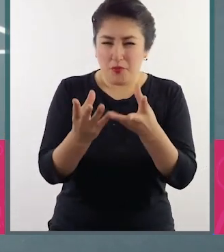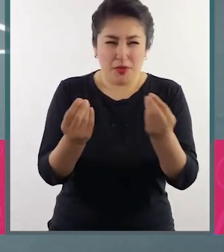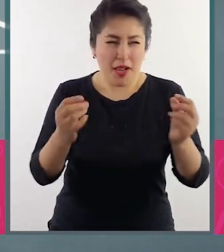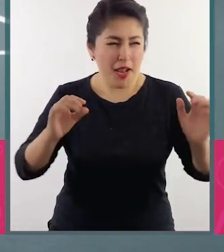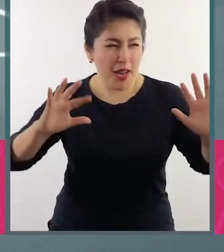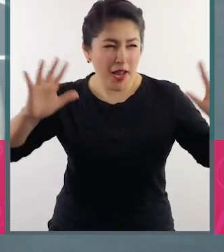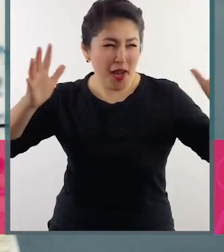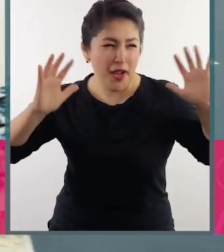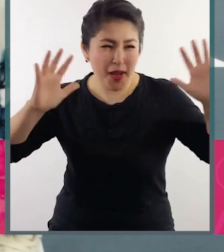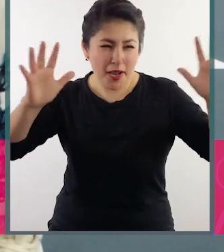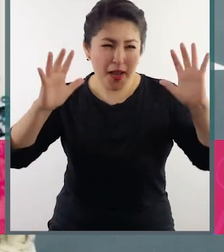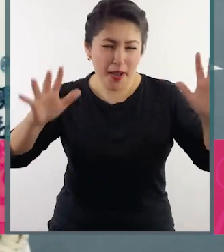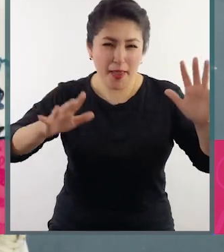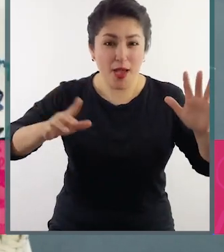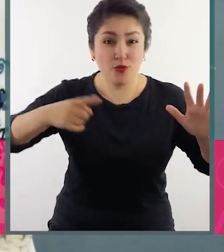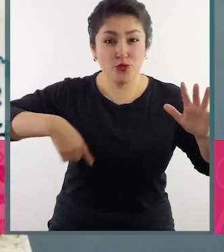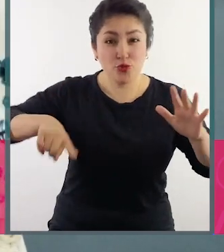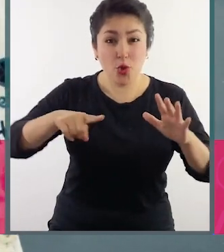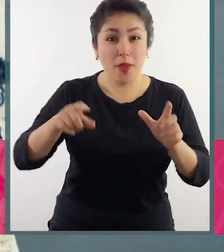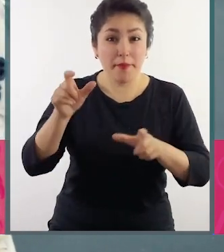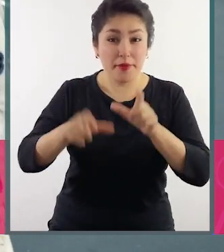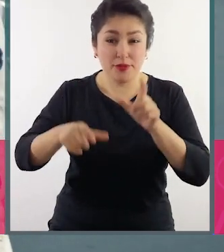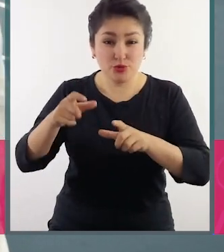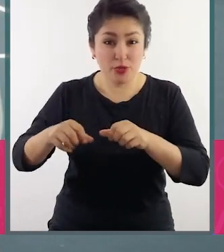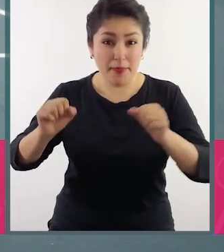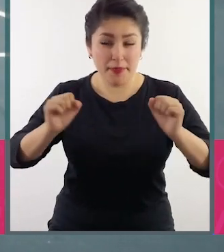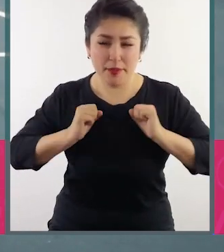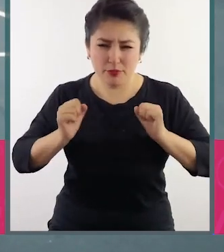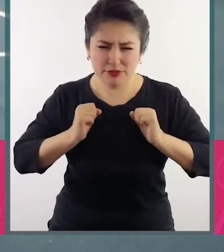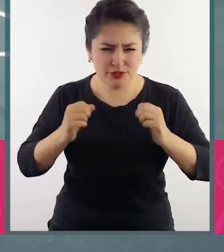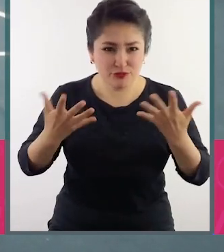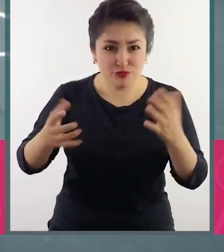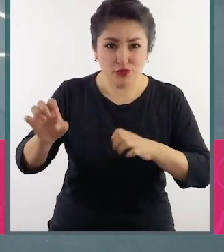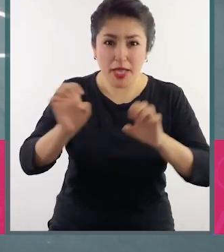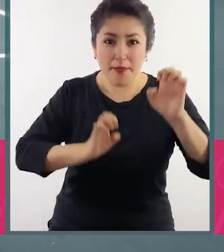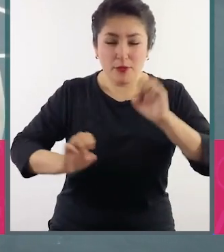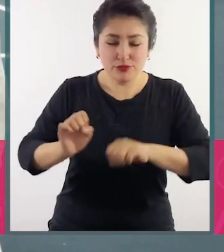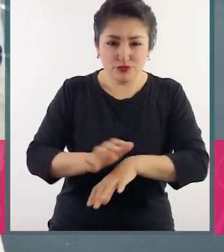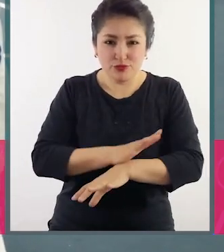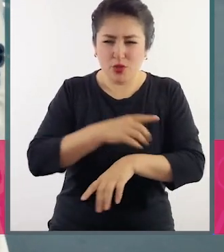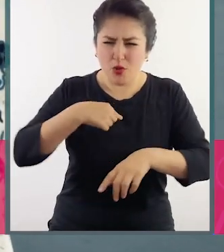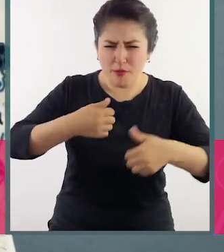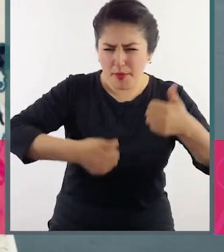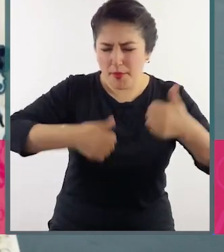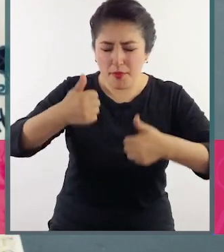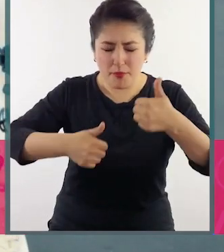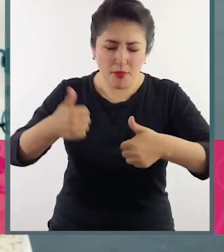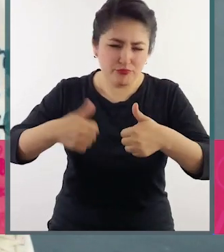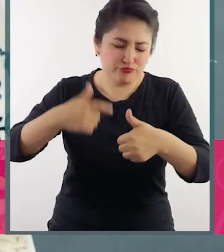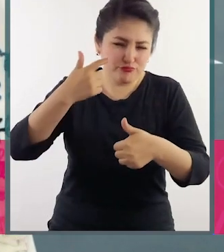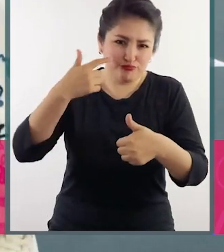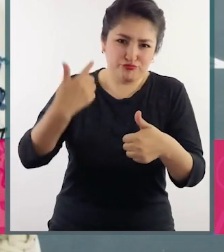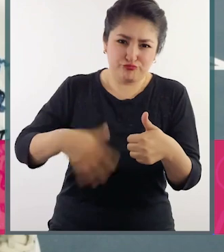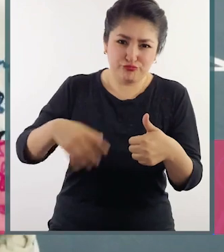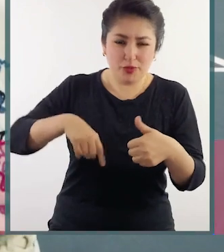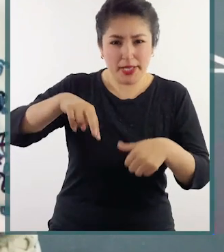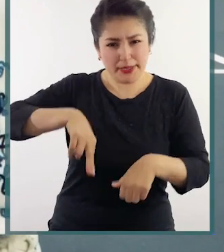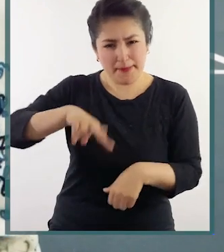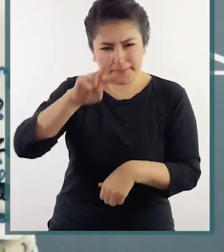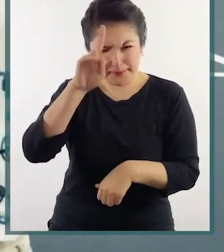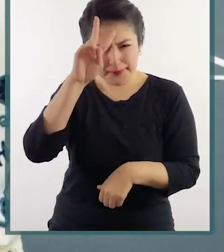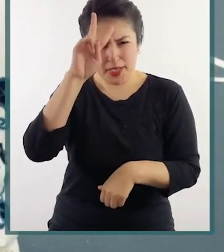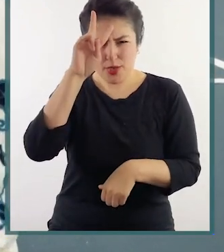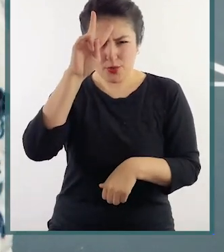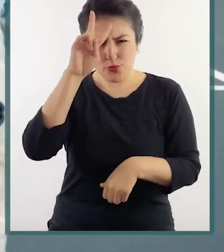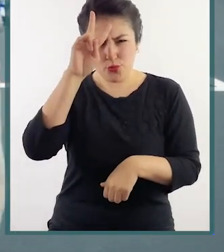público, todos los jugadores están súper emocionados porque ha sido una gran competencia, y nuestro